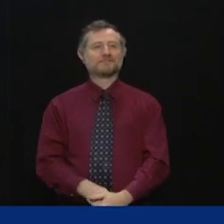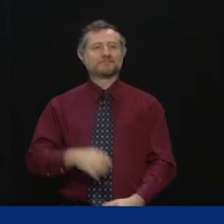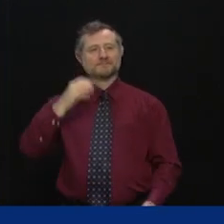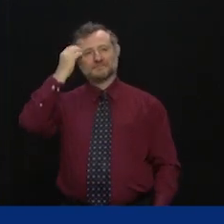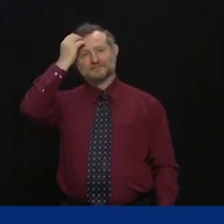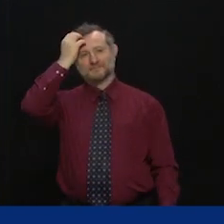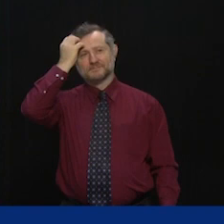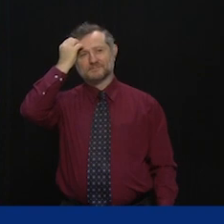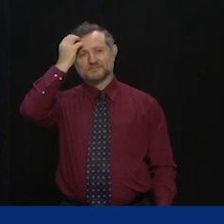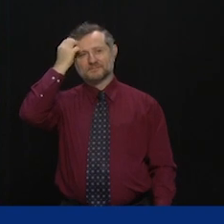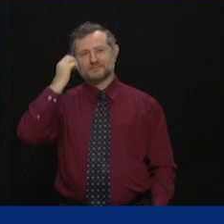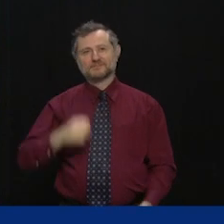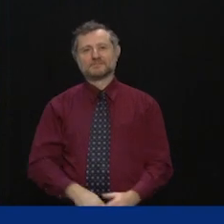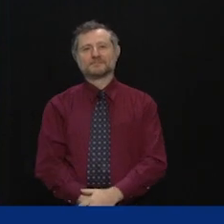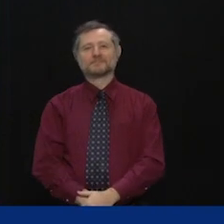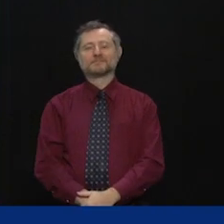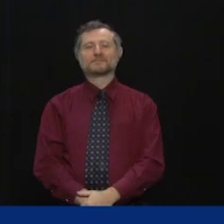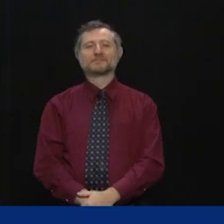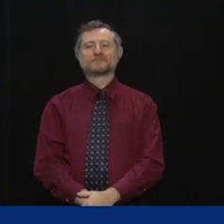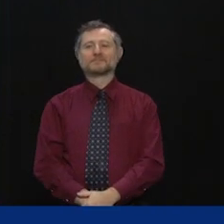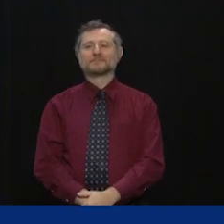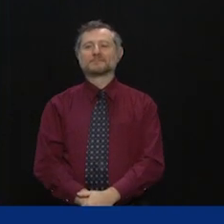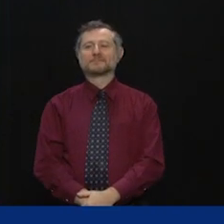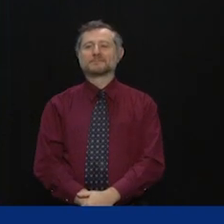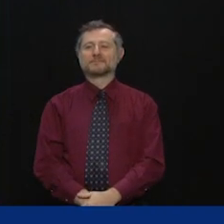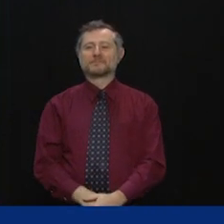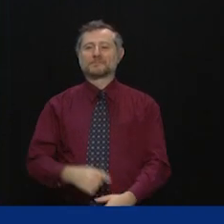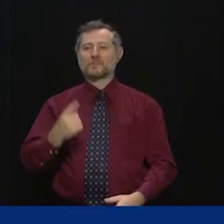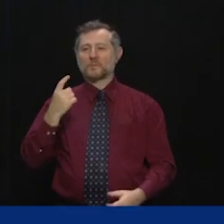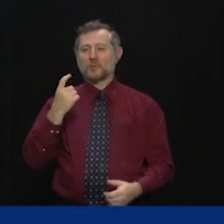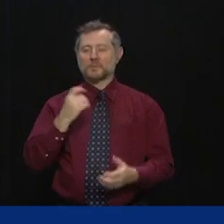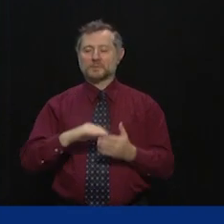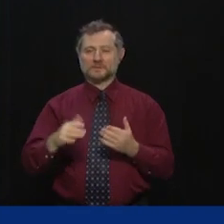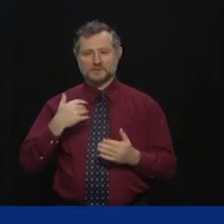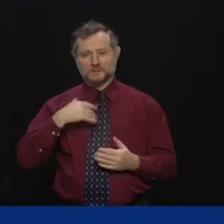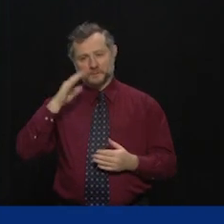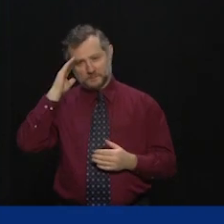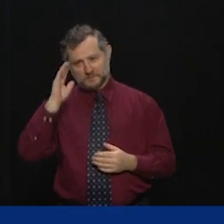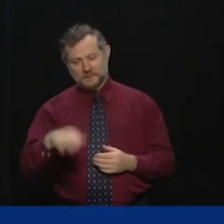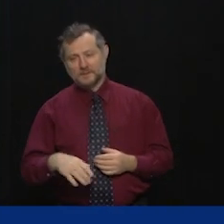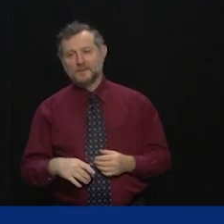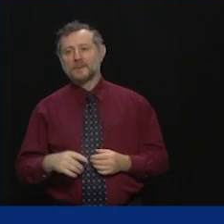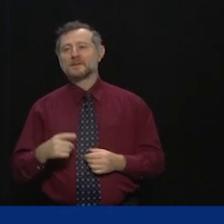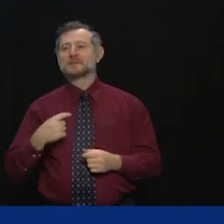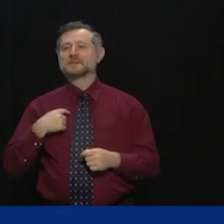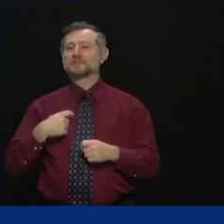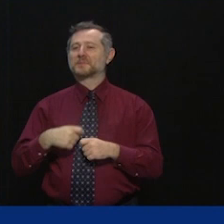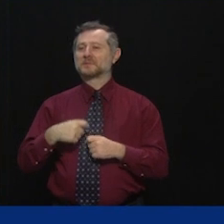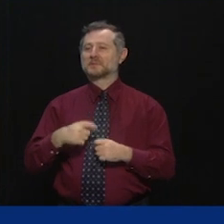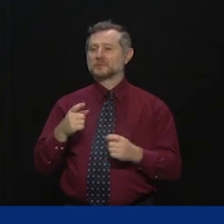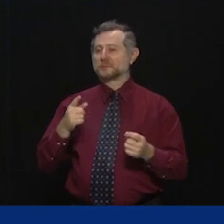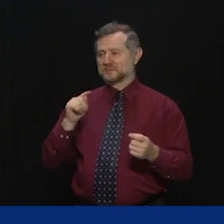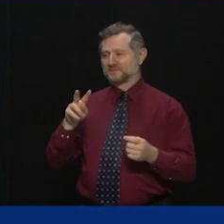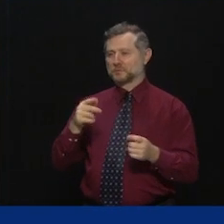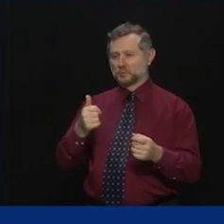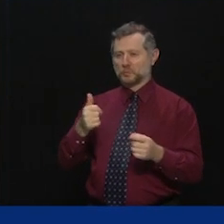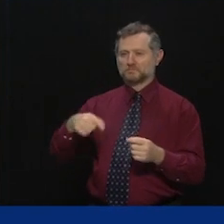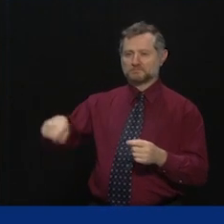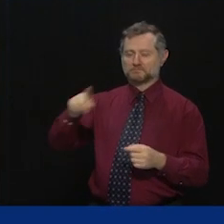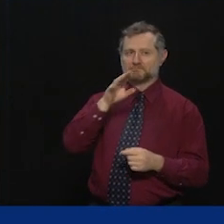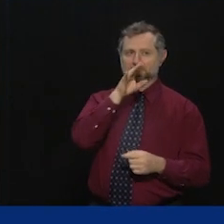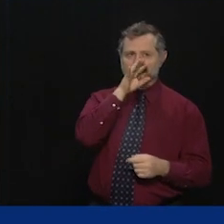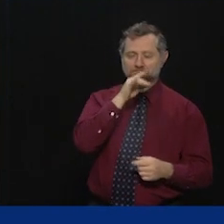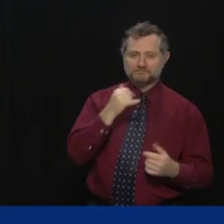If you would excuse me for a second, because I know that Telemundo and Univision are here. Brevemente, le queremos estamos aquí